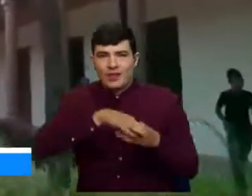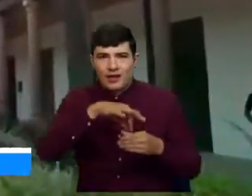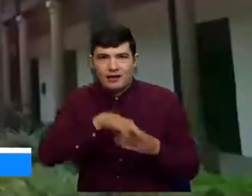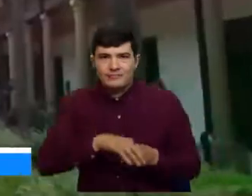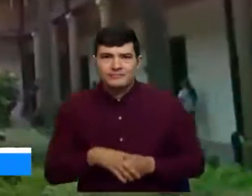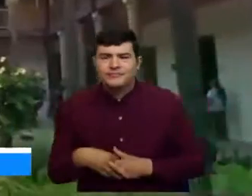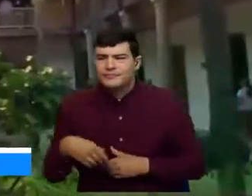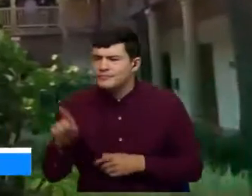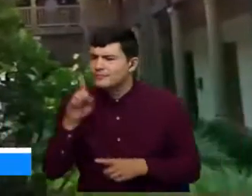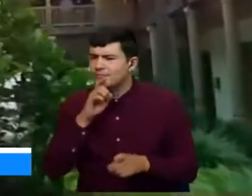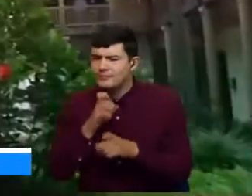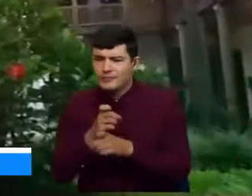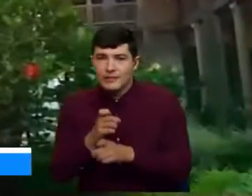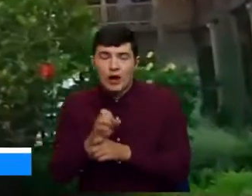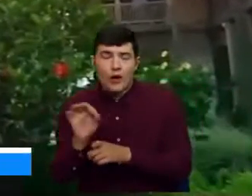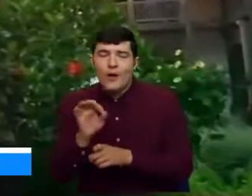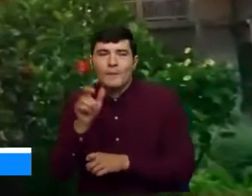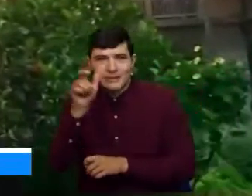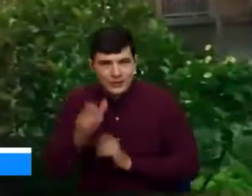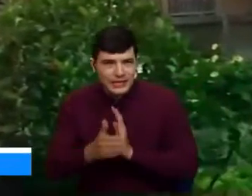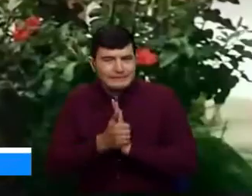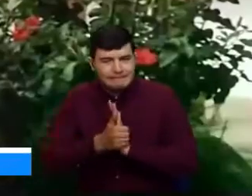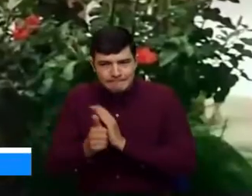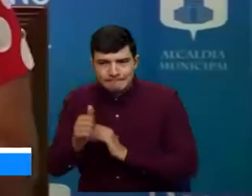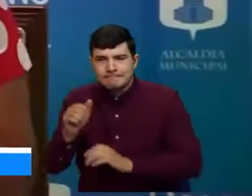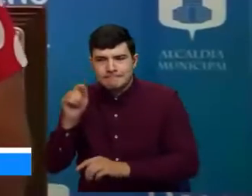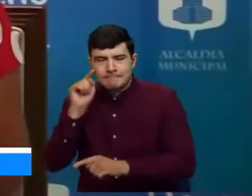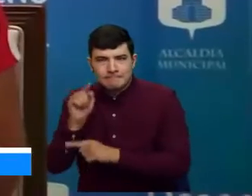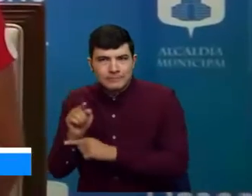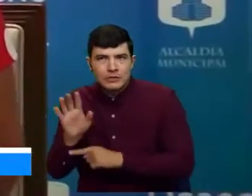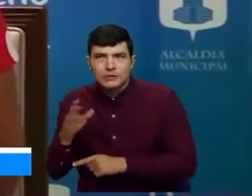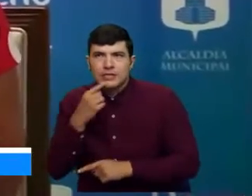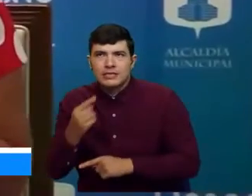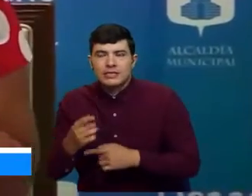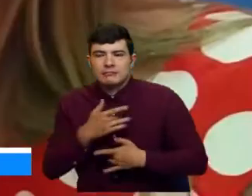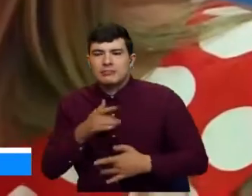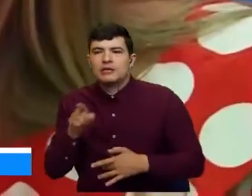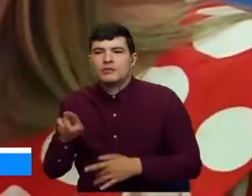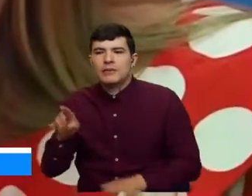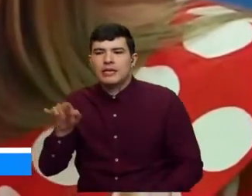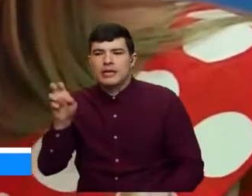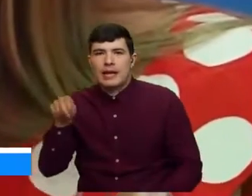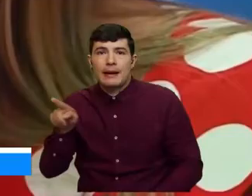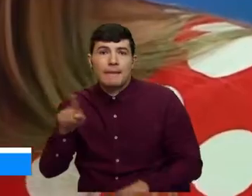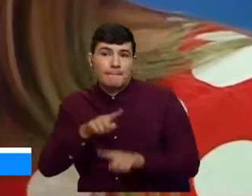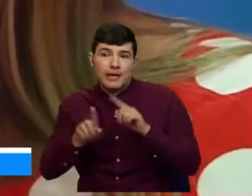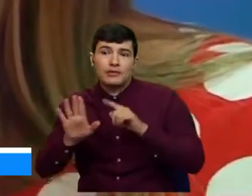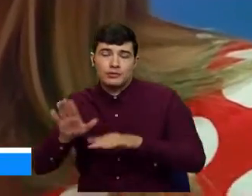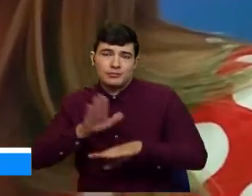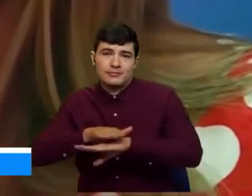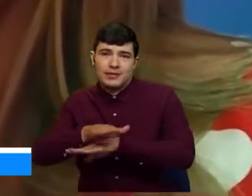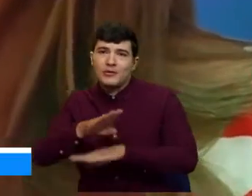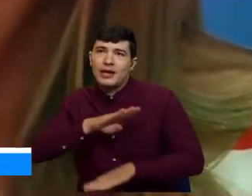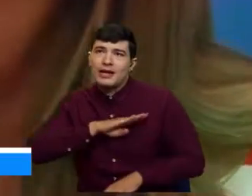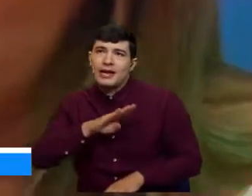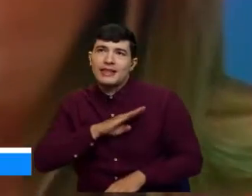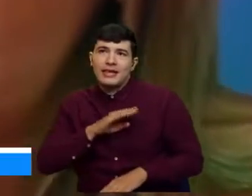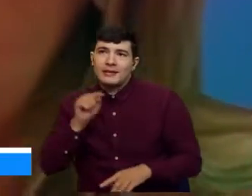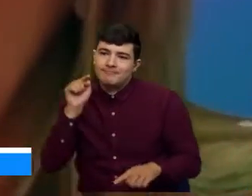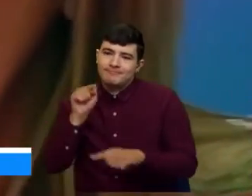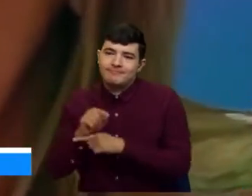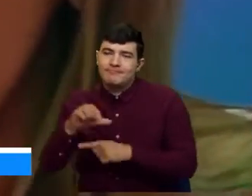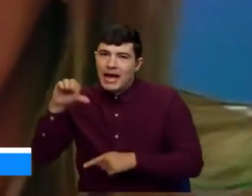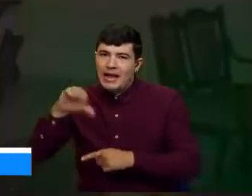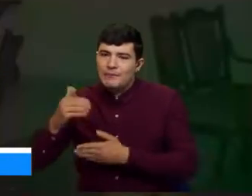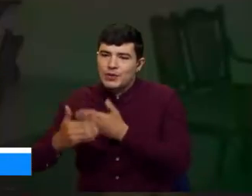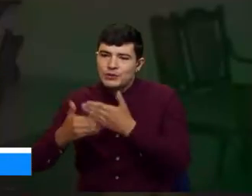más férreos críticos de la administración municipal se solidarizó con la persona de Miriam Prado, pero afirmó que son las consecuencias de una alcaldía de cuestionada